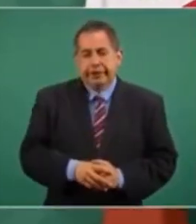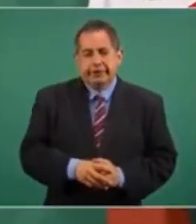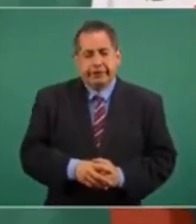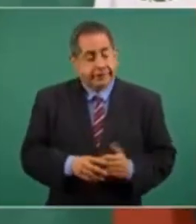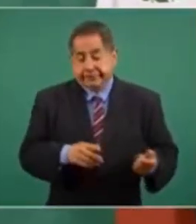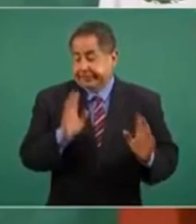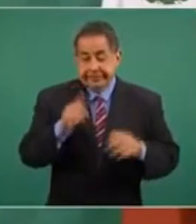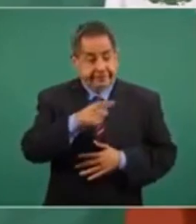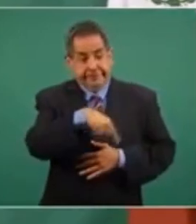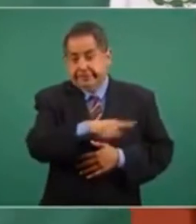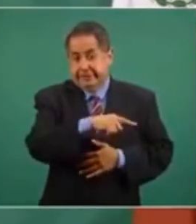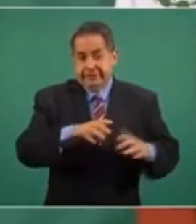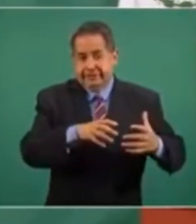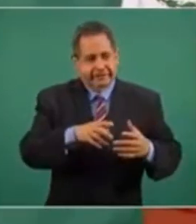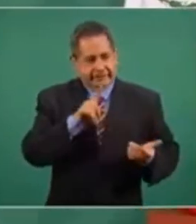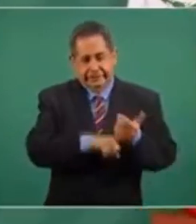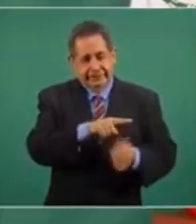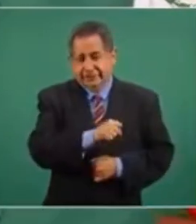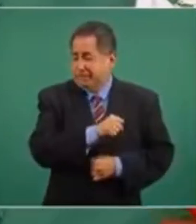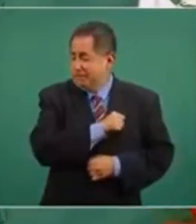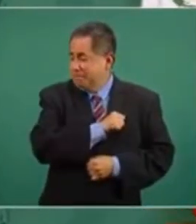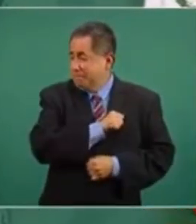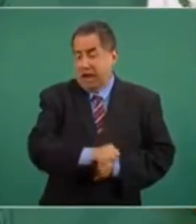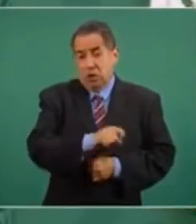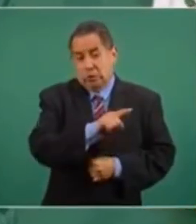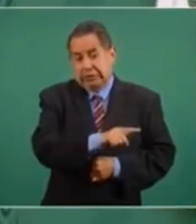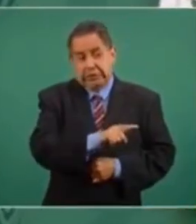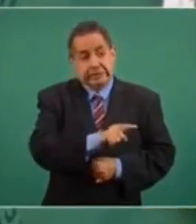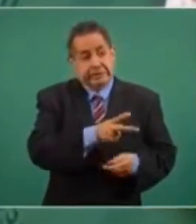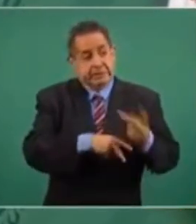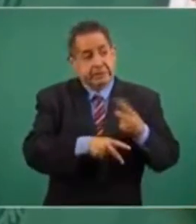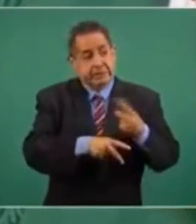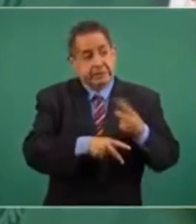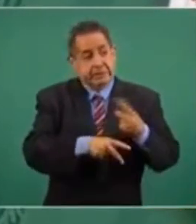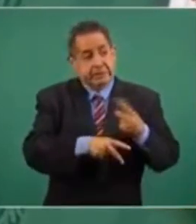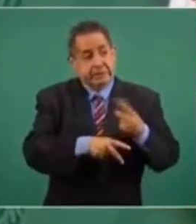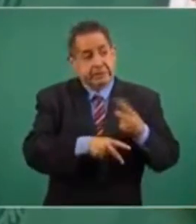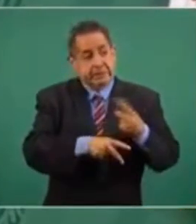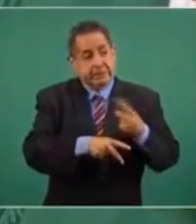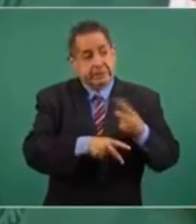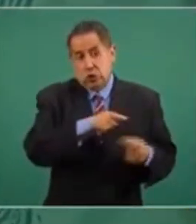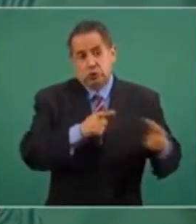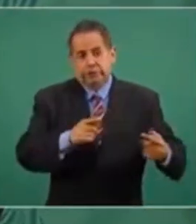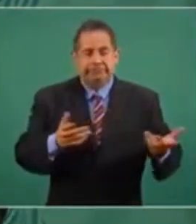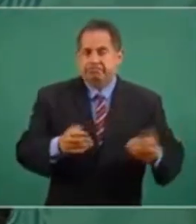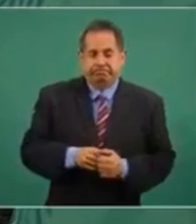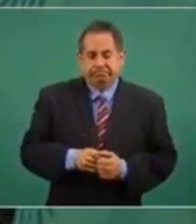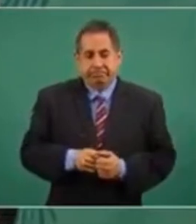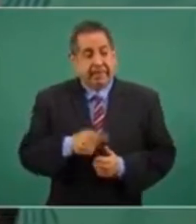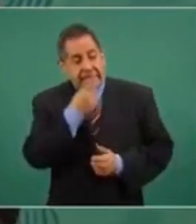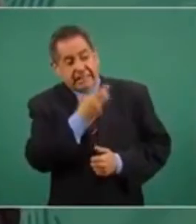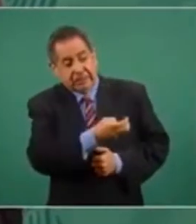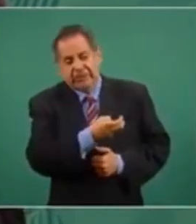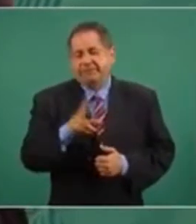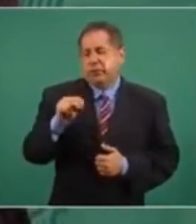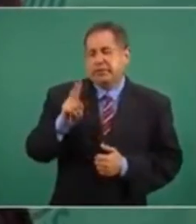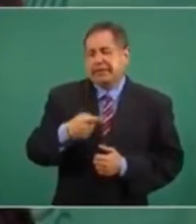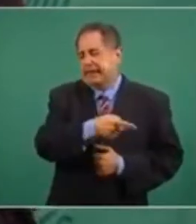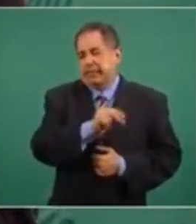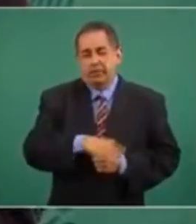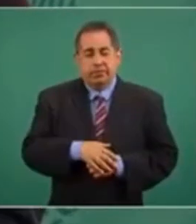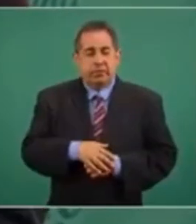Es que son malos de Malolandia, nuestros adversarios. No es cierto. El gobierno de la ciudad